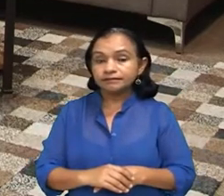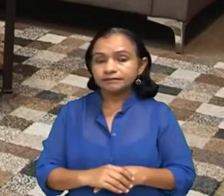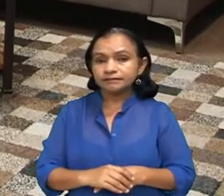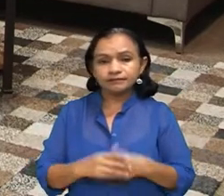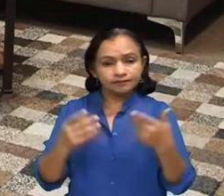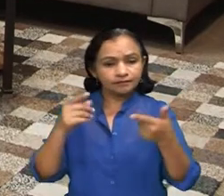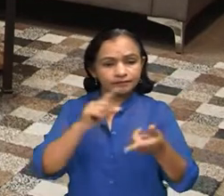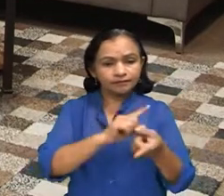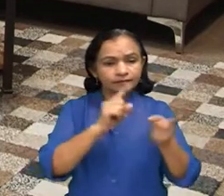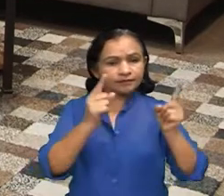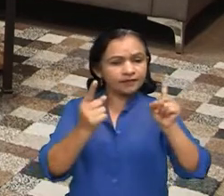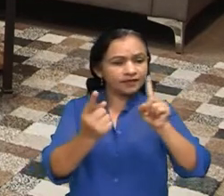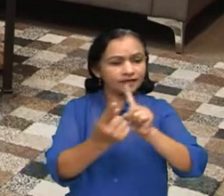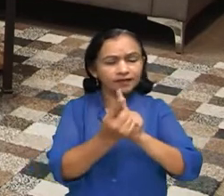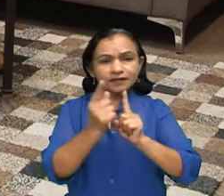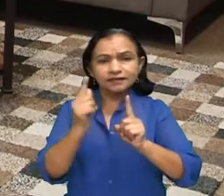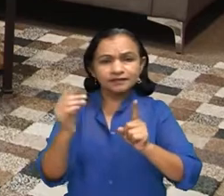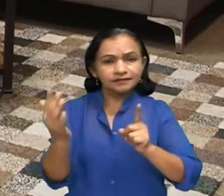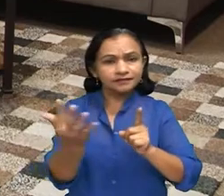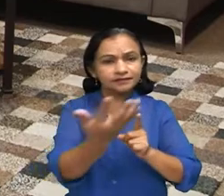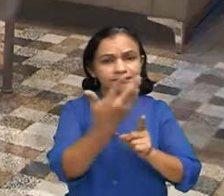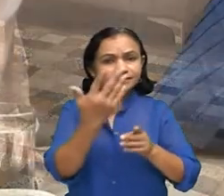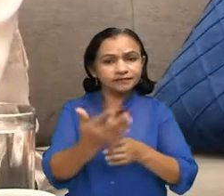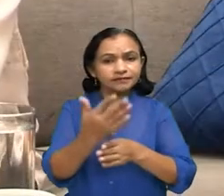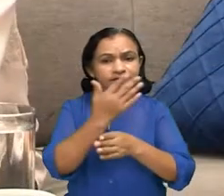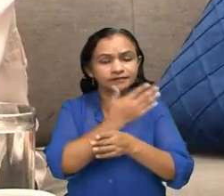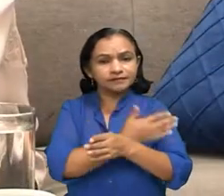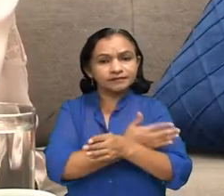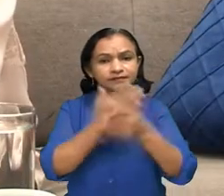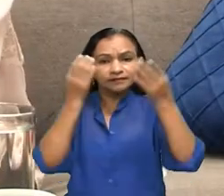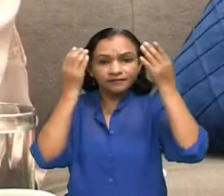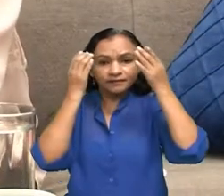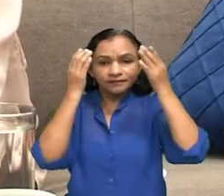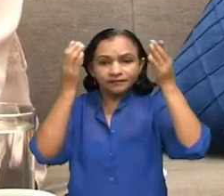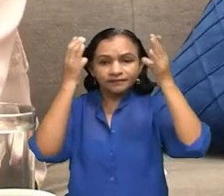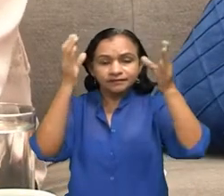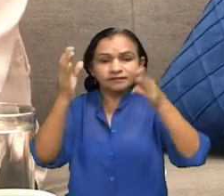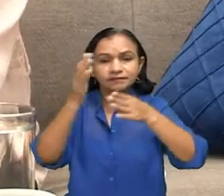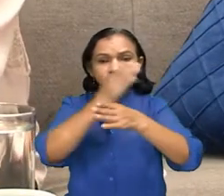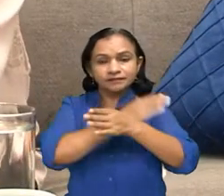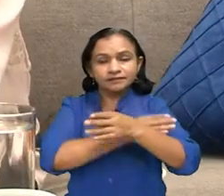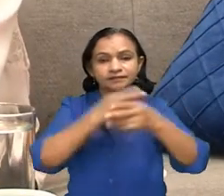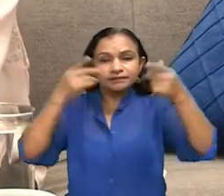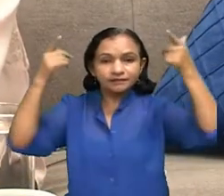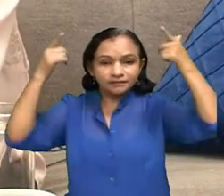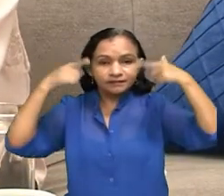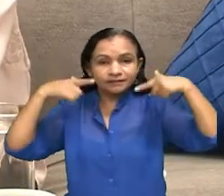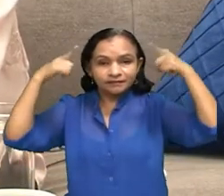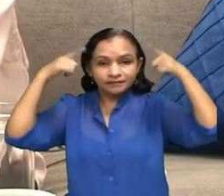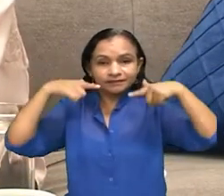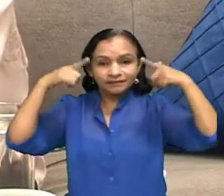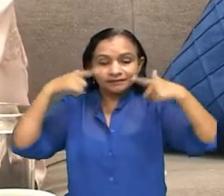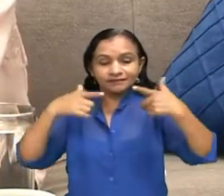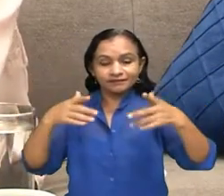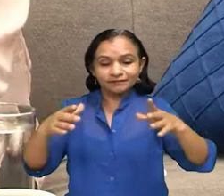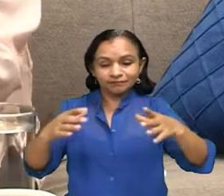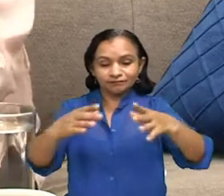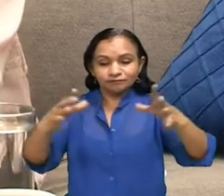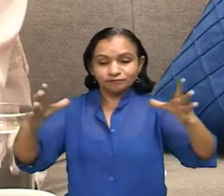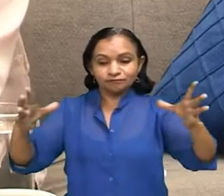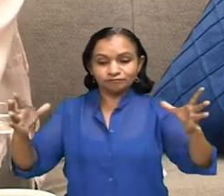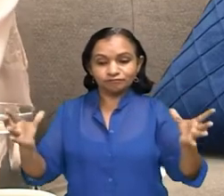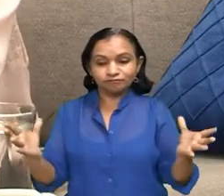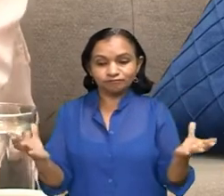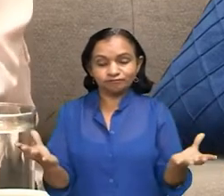a transformar todo lo que ya de manera cultural hacíamos, por ejemplo, en Masaya, los canastos de bambú. Okay. Y eran